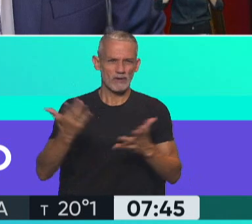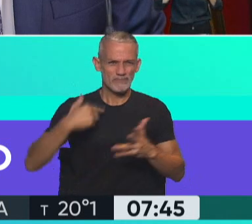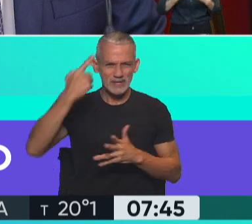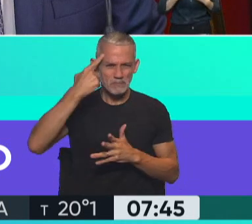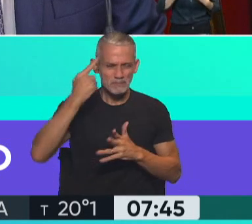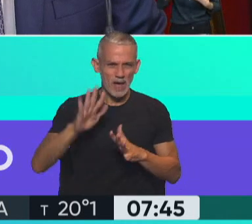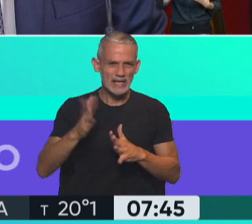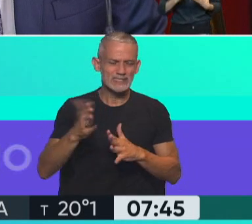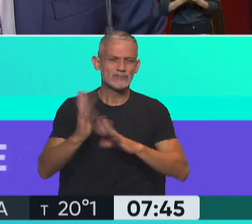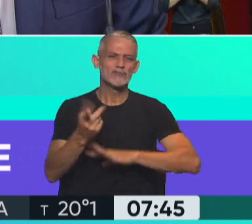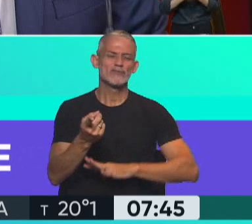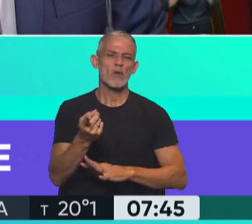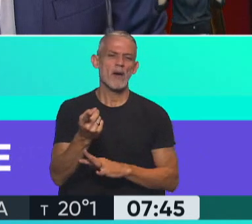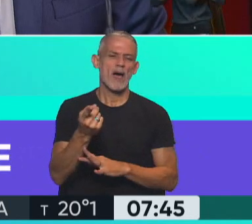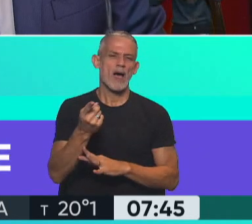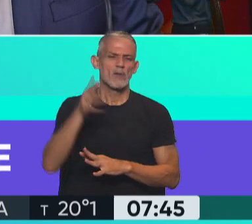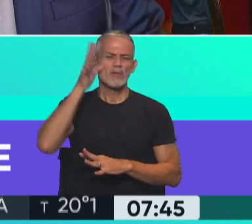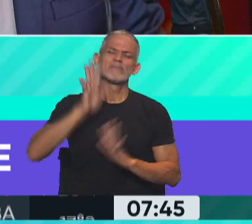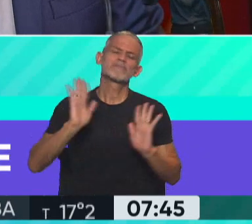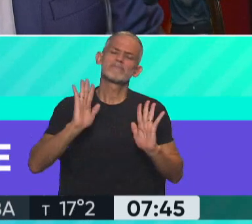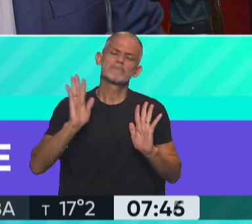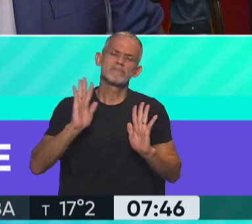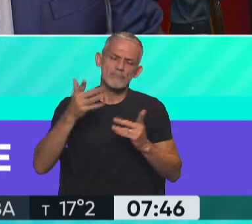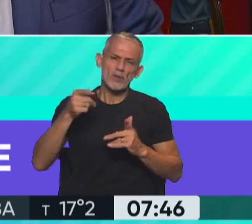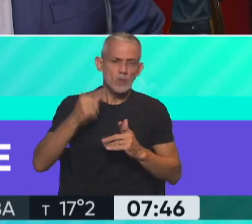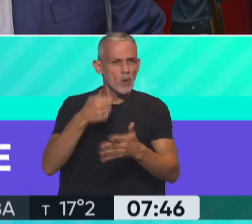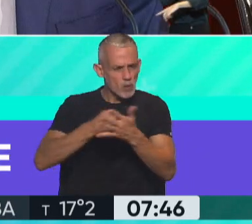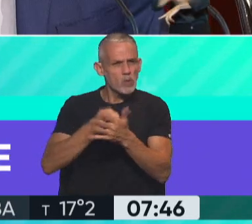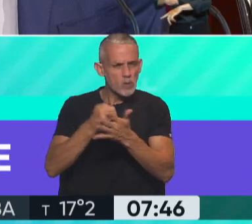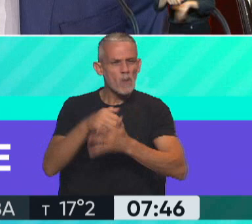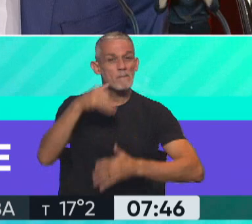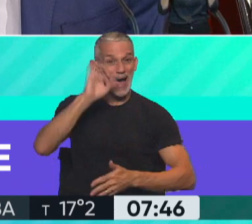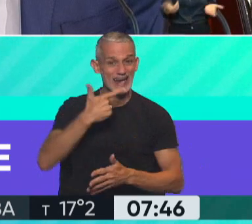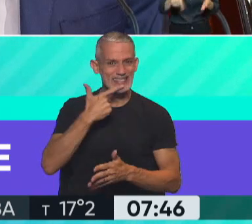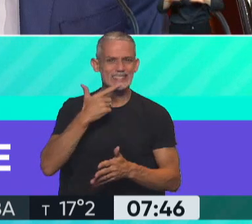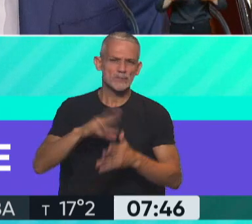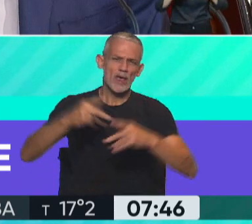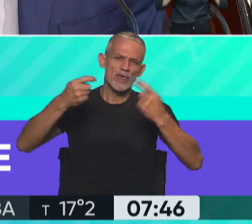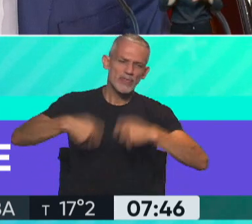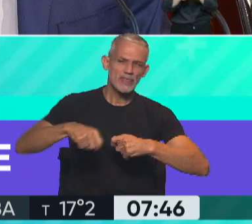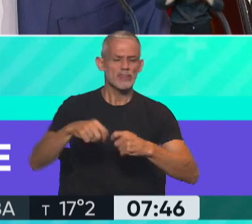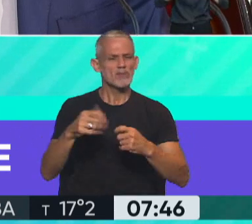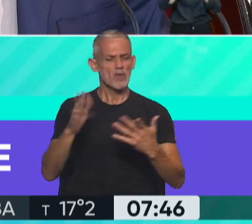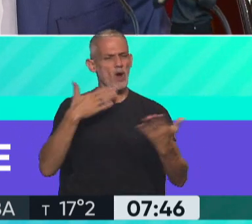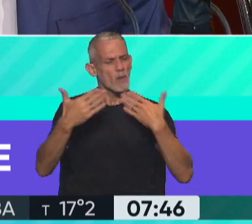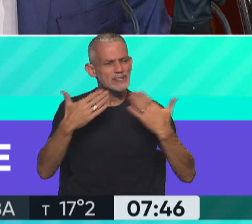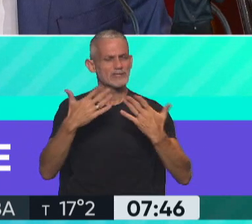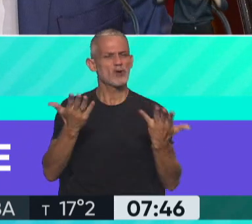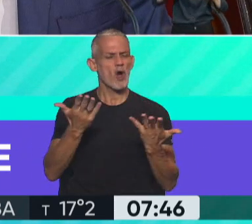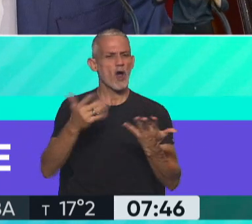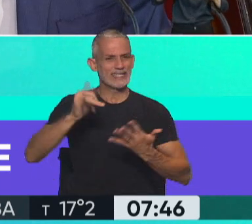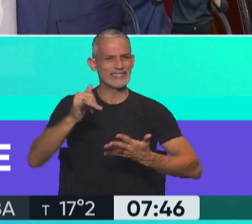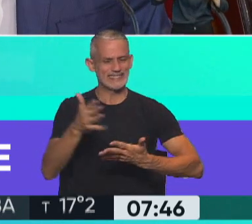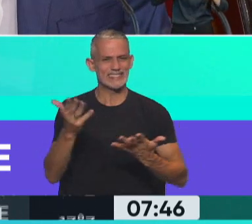que los extremos no son buenos. Él viene militando esto de apostar al diálogo, apostar a